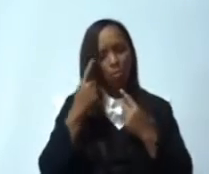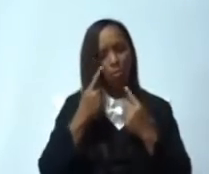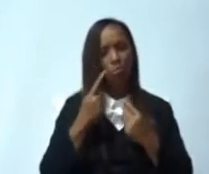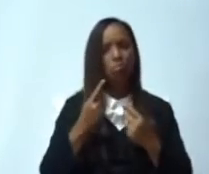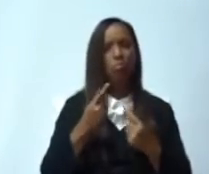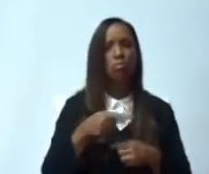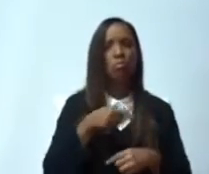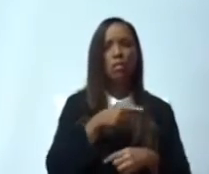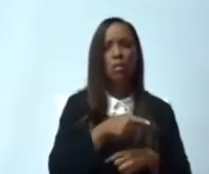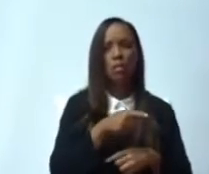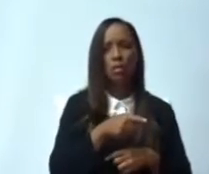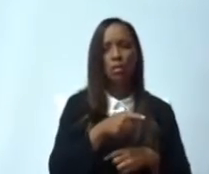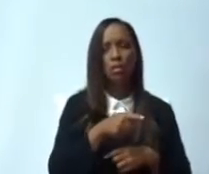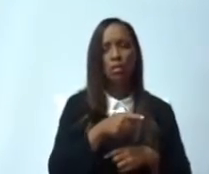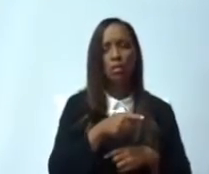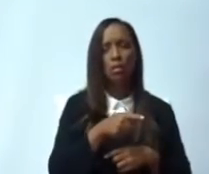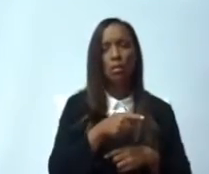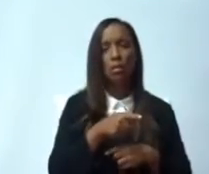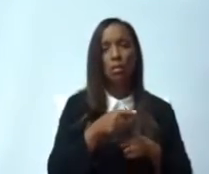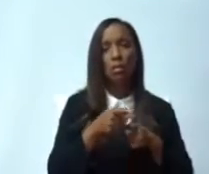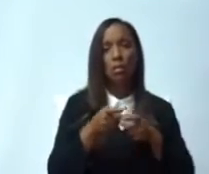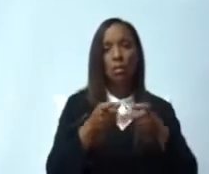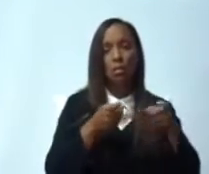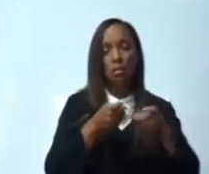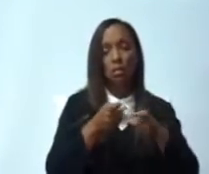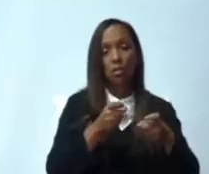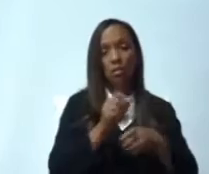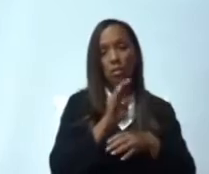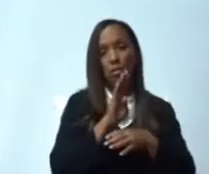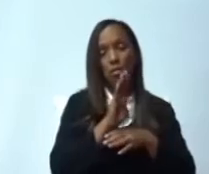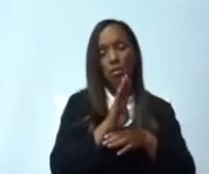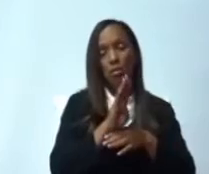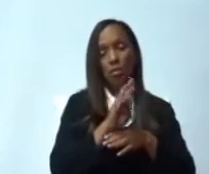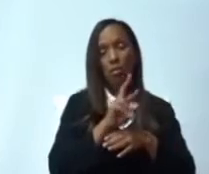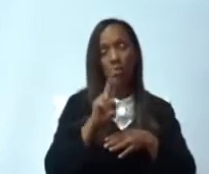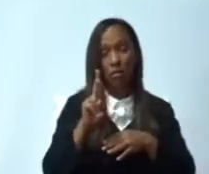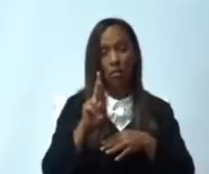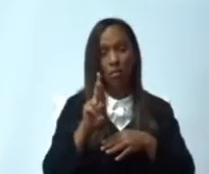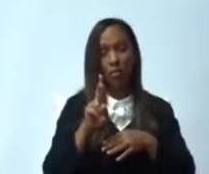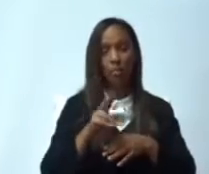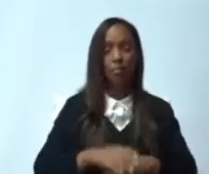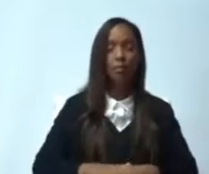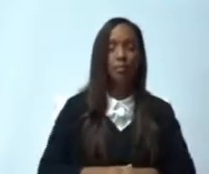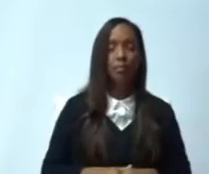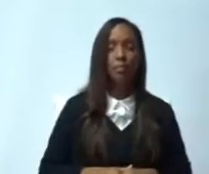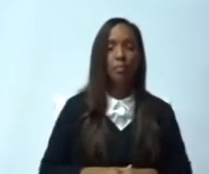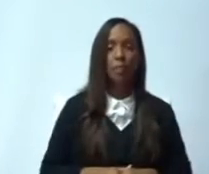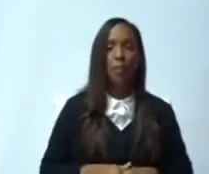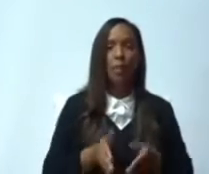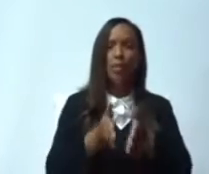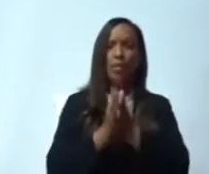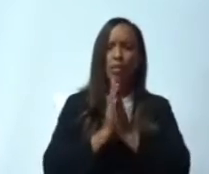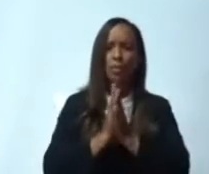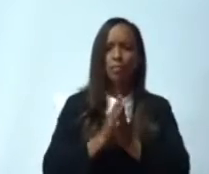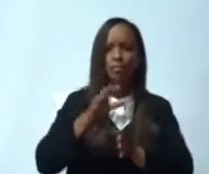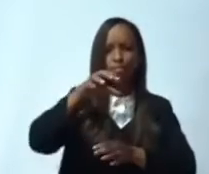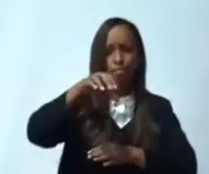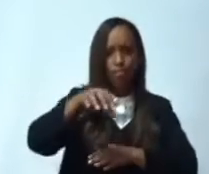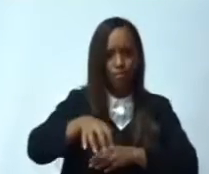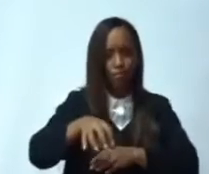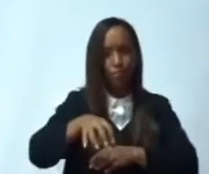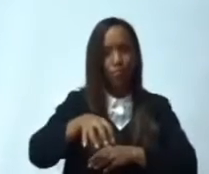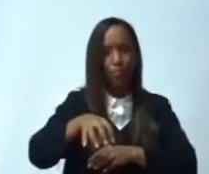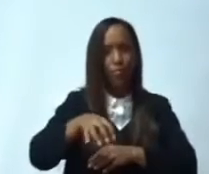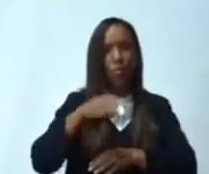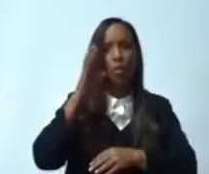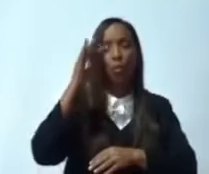instalación de una sucursal en una demarcación, porque ustedes saben que la provincia de La Altagracia es